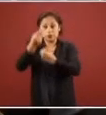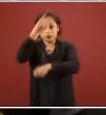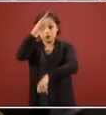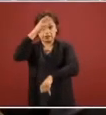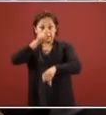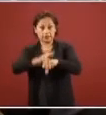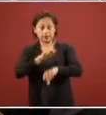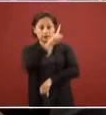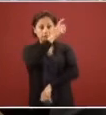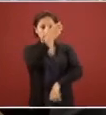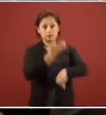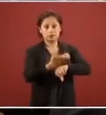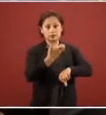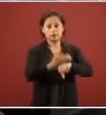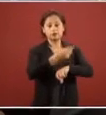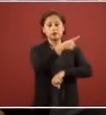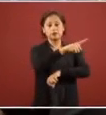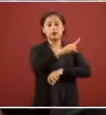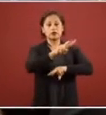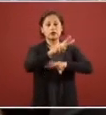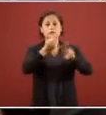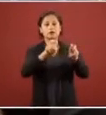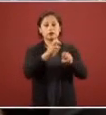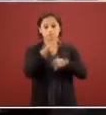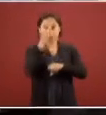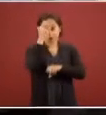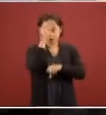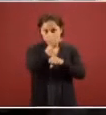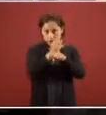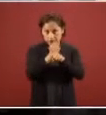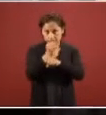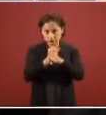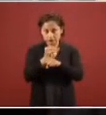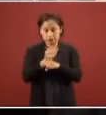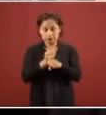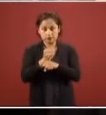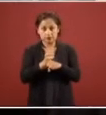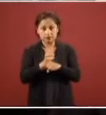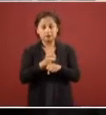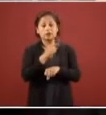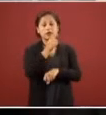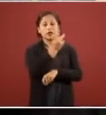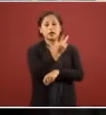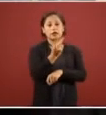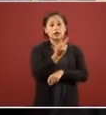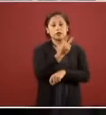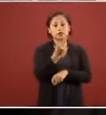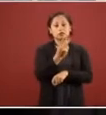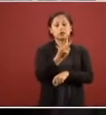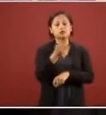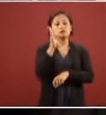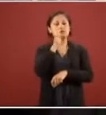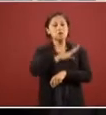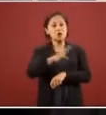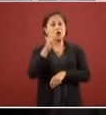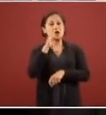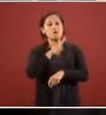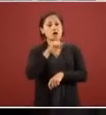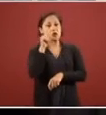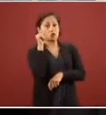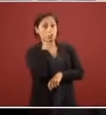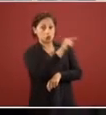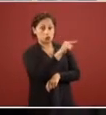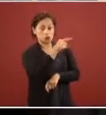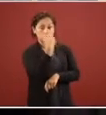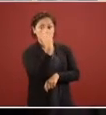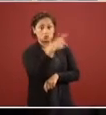Estados Unidos, se quejaba de que era financiado usted en ese entonces por Venezuela, por Hugo